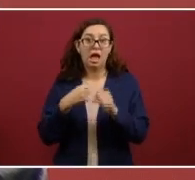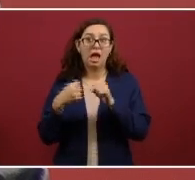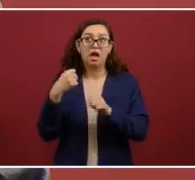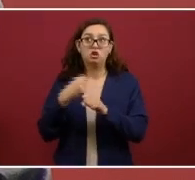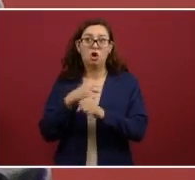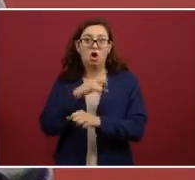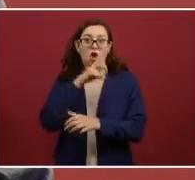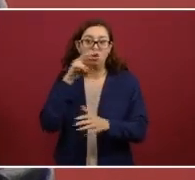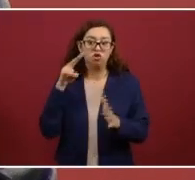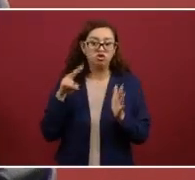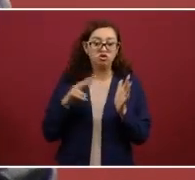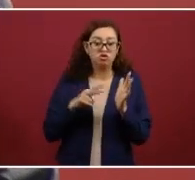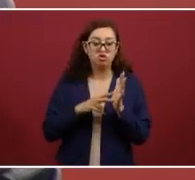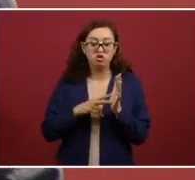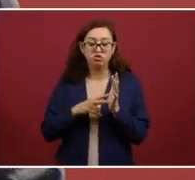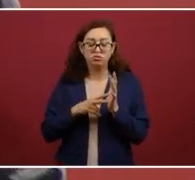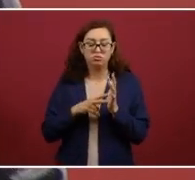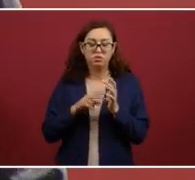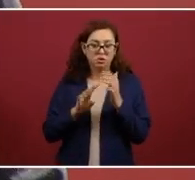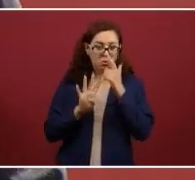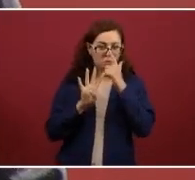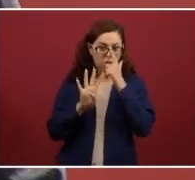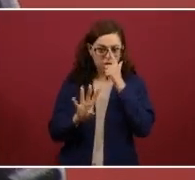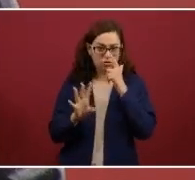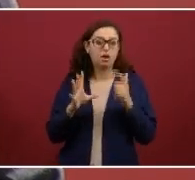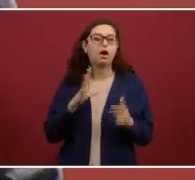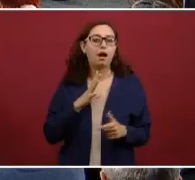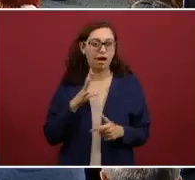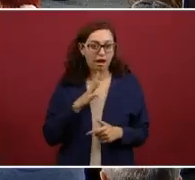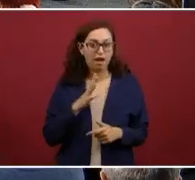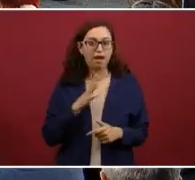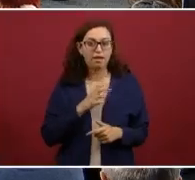se llegó a 3.400.000,